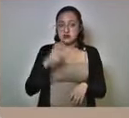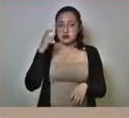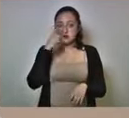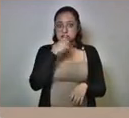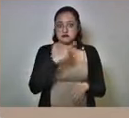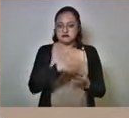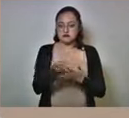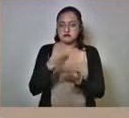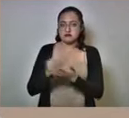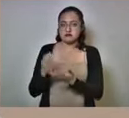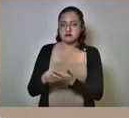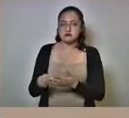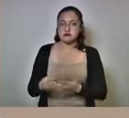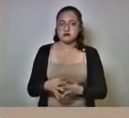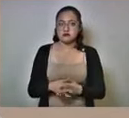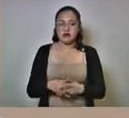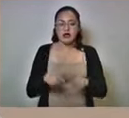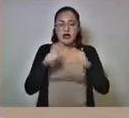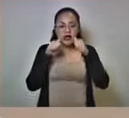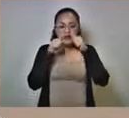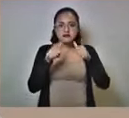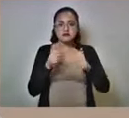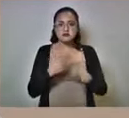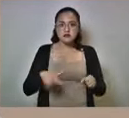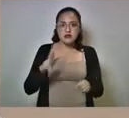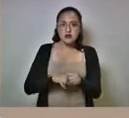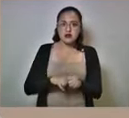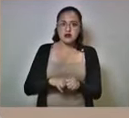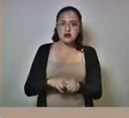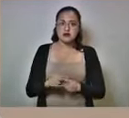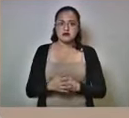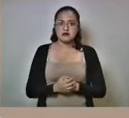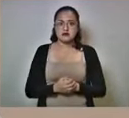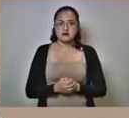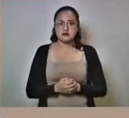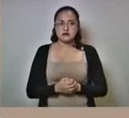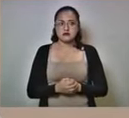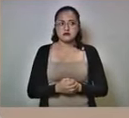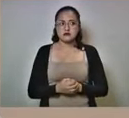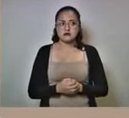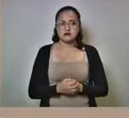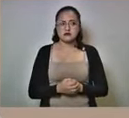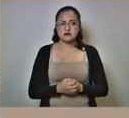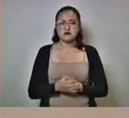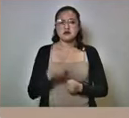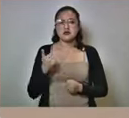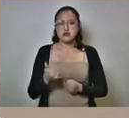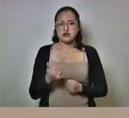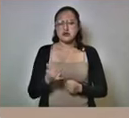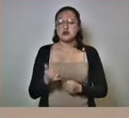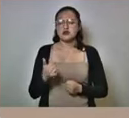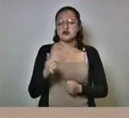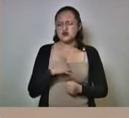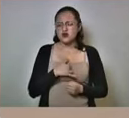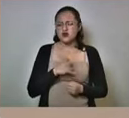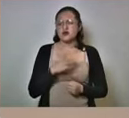de contagio, de atención hospitalaria, y por lo cual yo